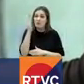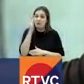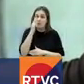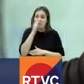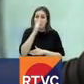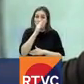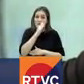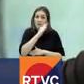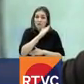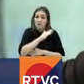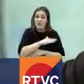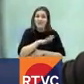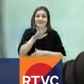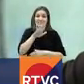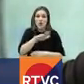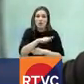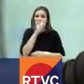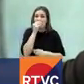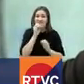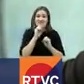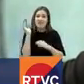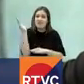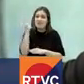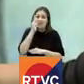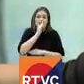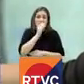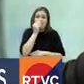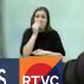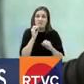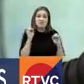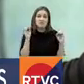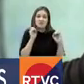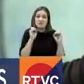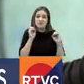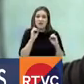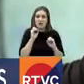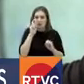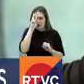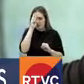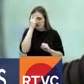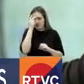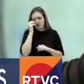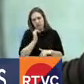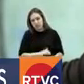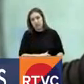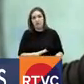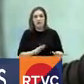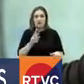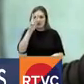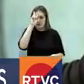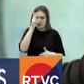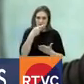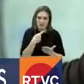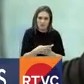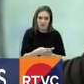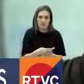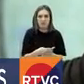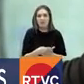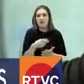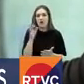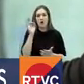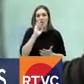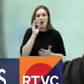de la tarde, sin comer, sin almorzar, y les da bajones de azúcar, se les baja la